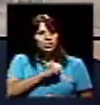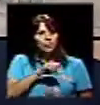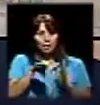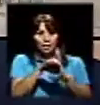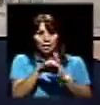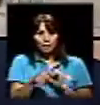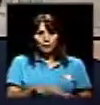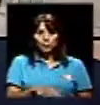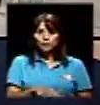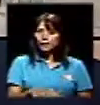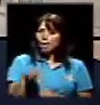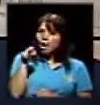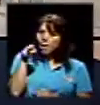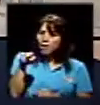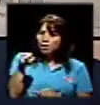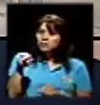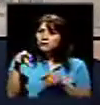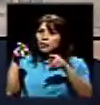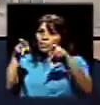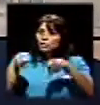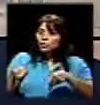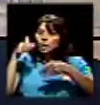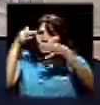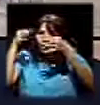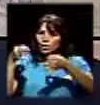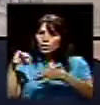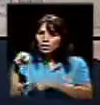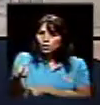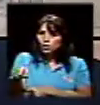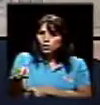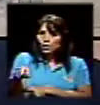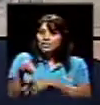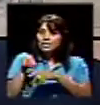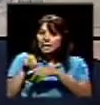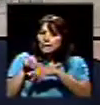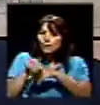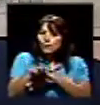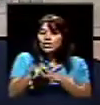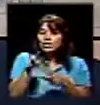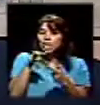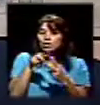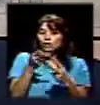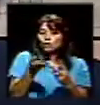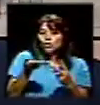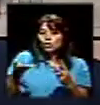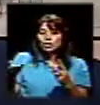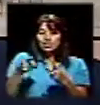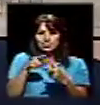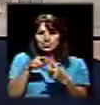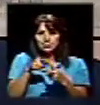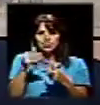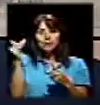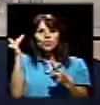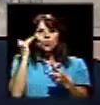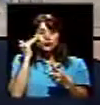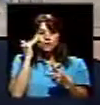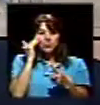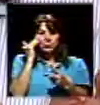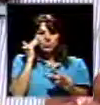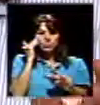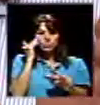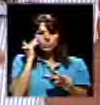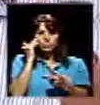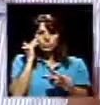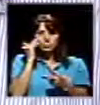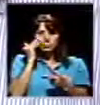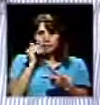esta decisión que se toma está influenciada por dos cosas. Por el conocimiento que